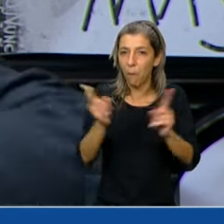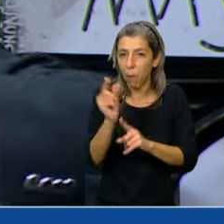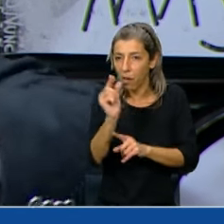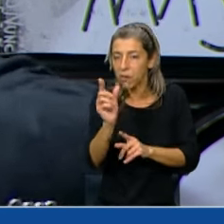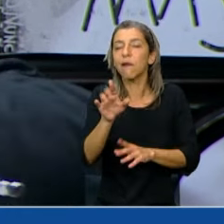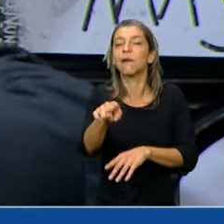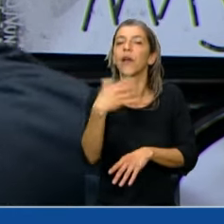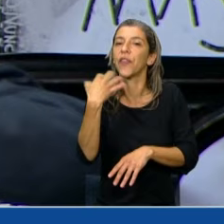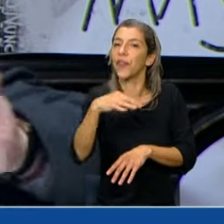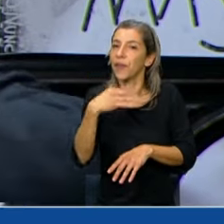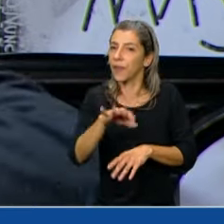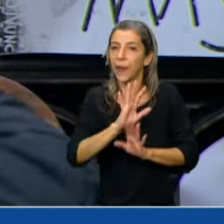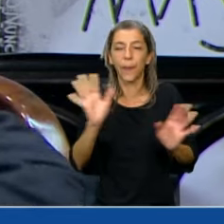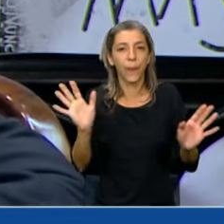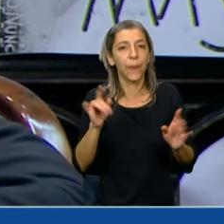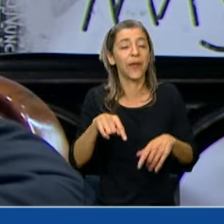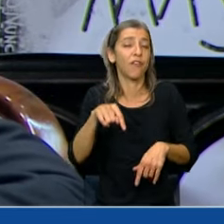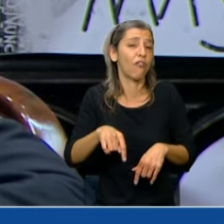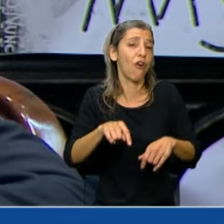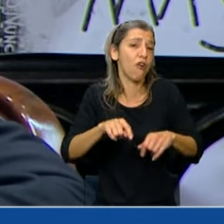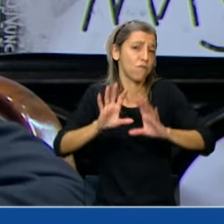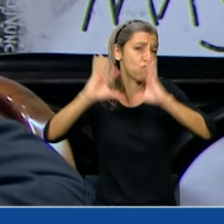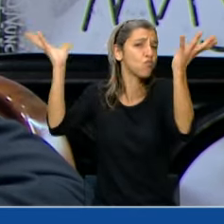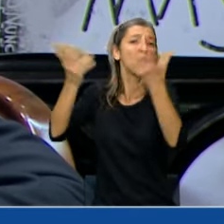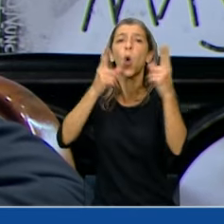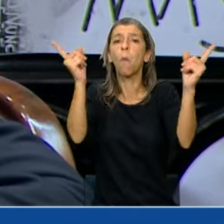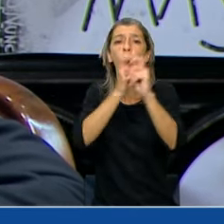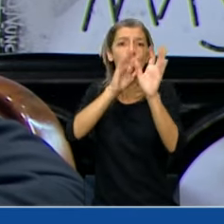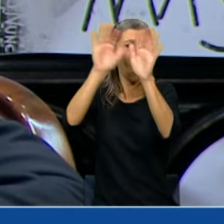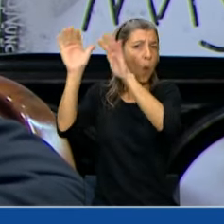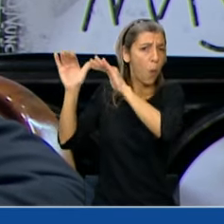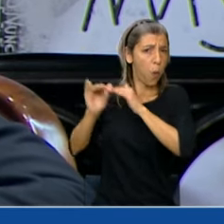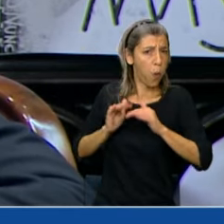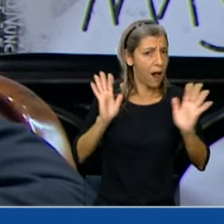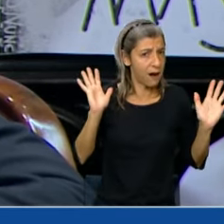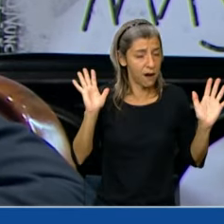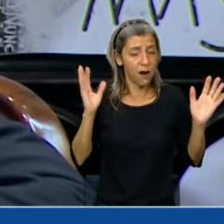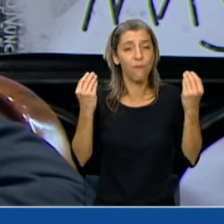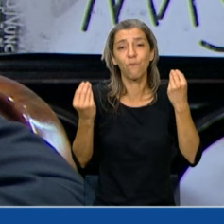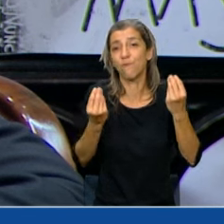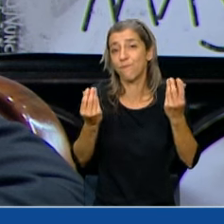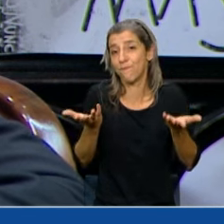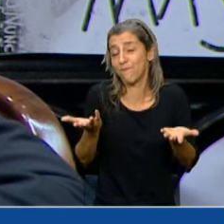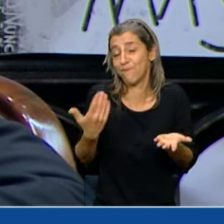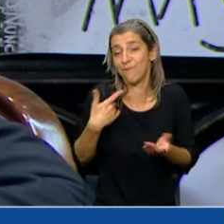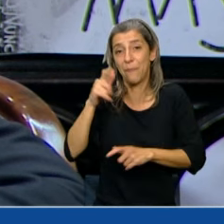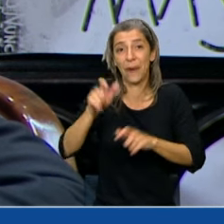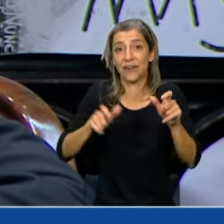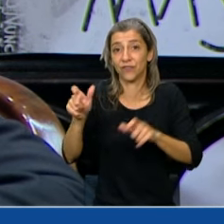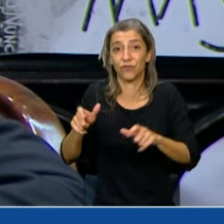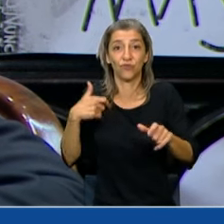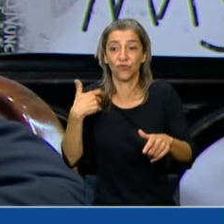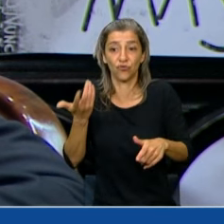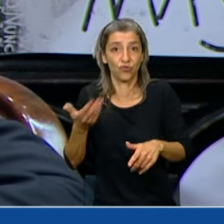problema en la Argentina y en el mundo porque está posibilidad de que la gente acceda